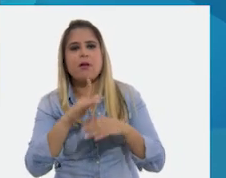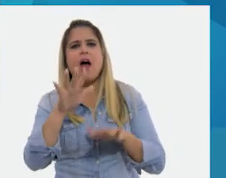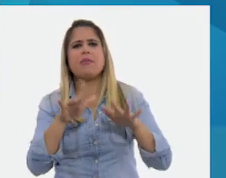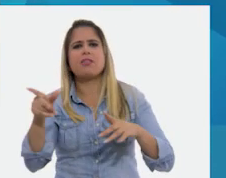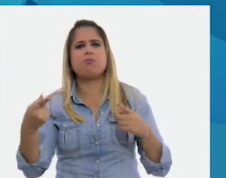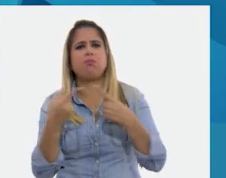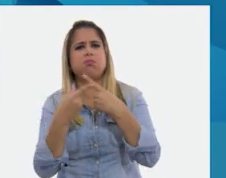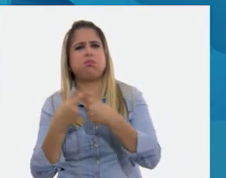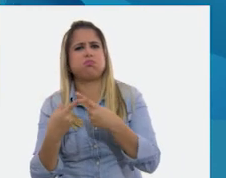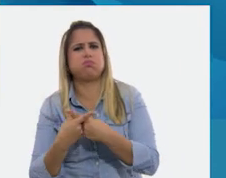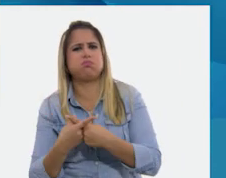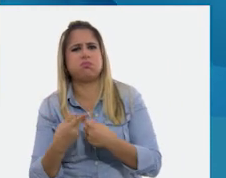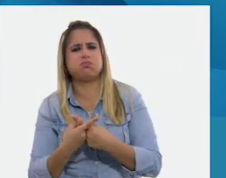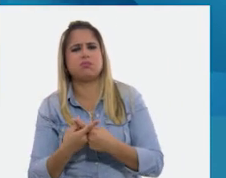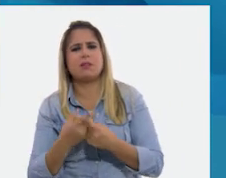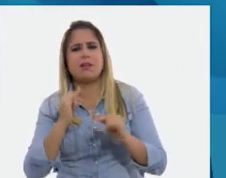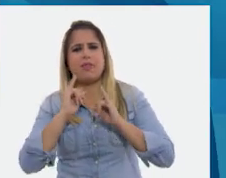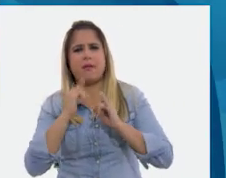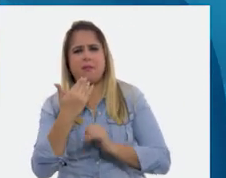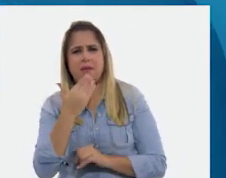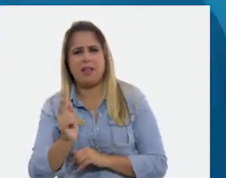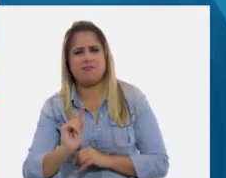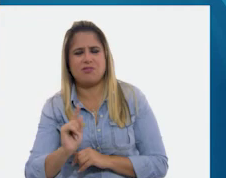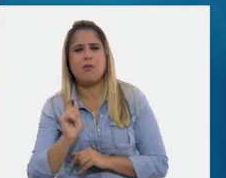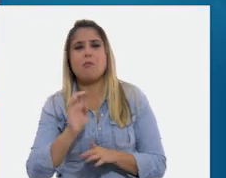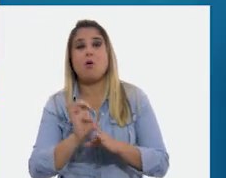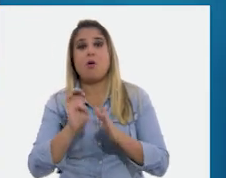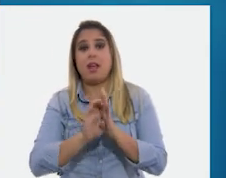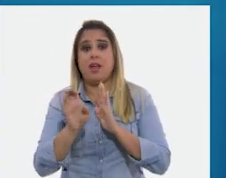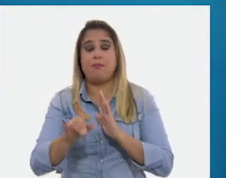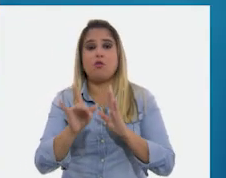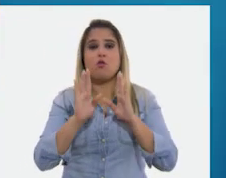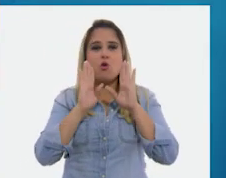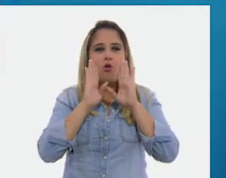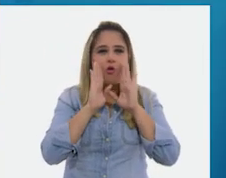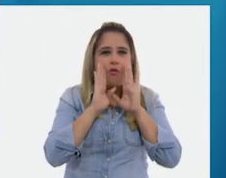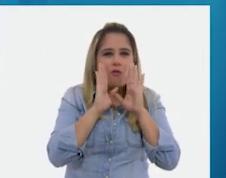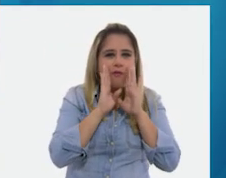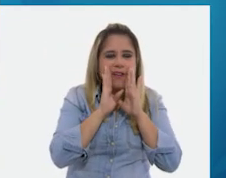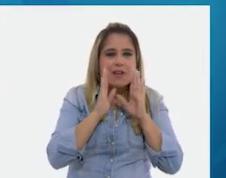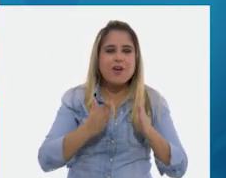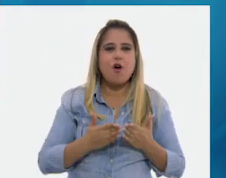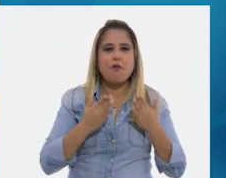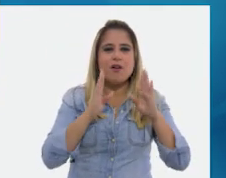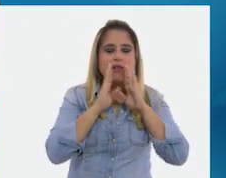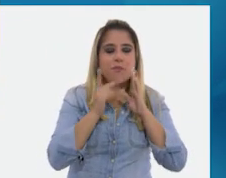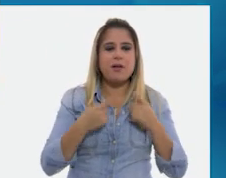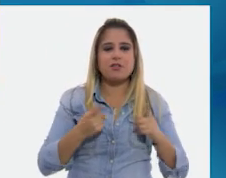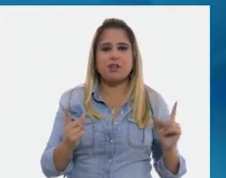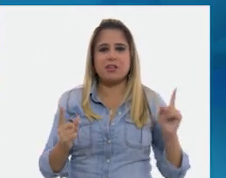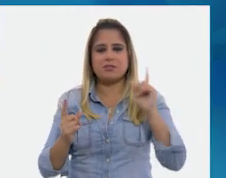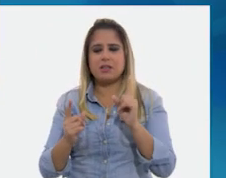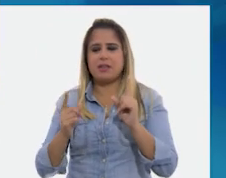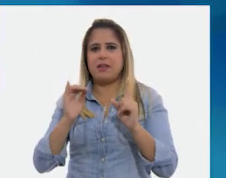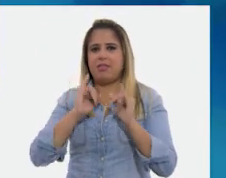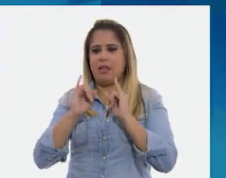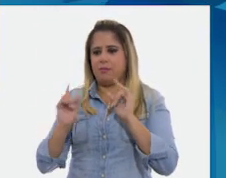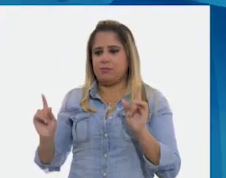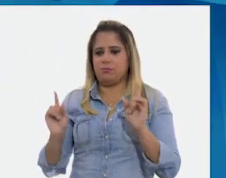la información, pues por ejemplo, la confesión resultaba odiosa y molesta a través de un intérprete.